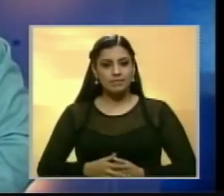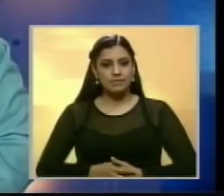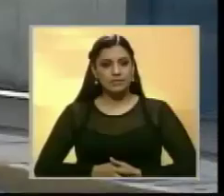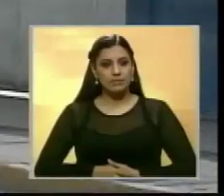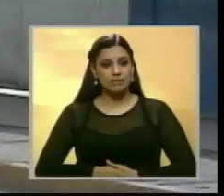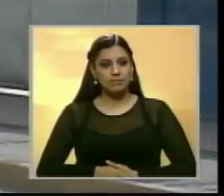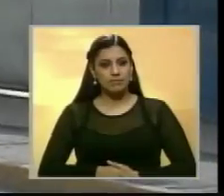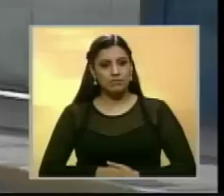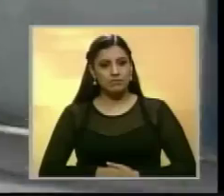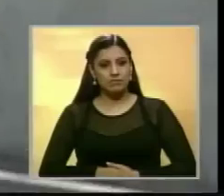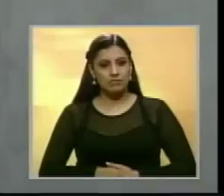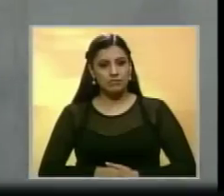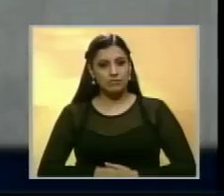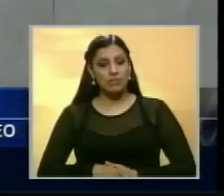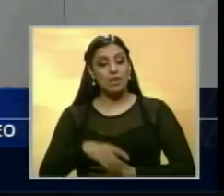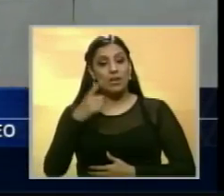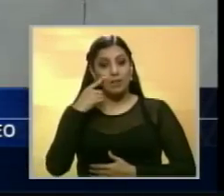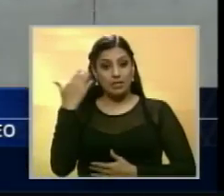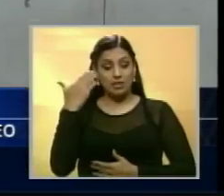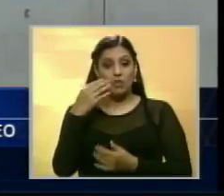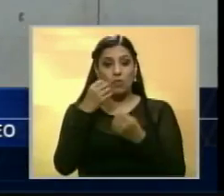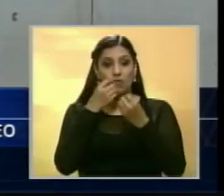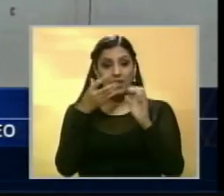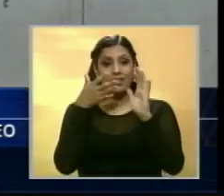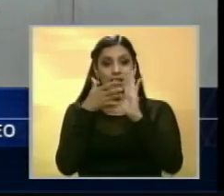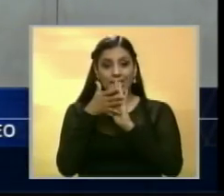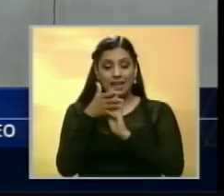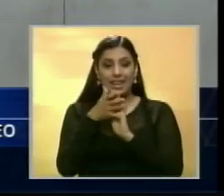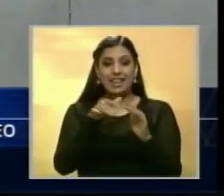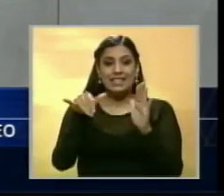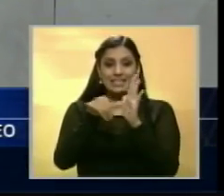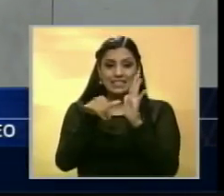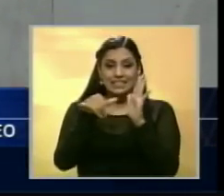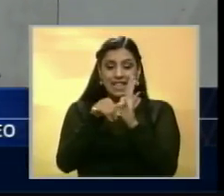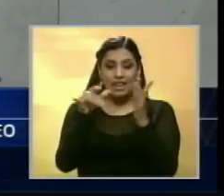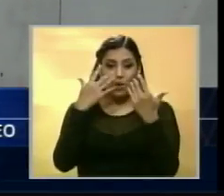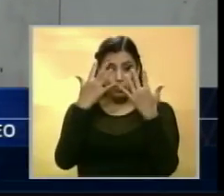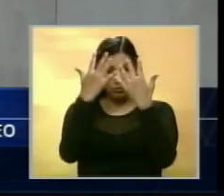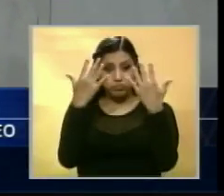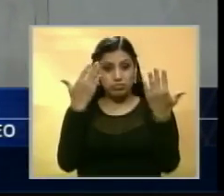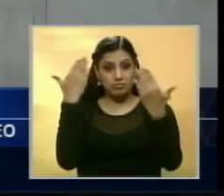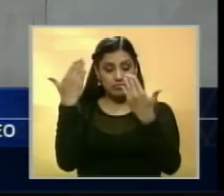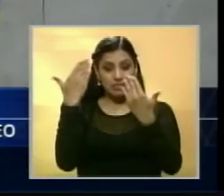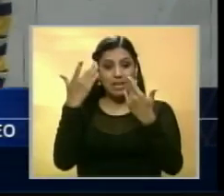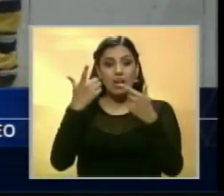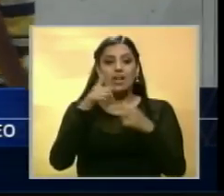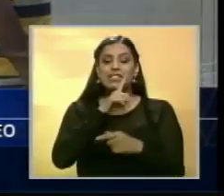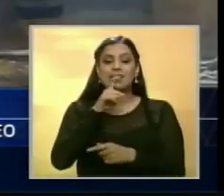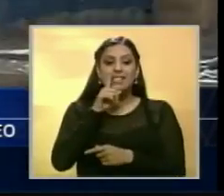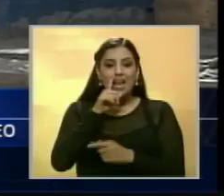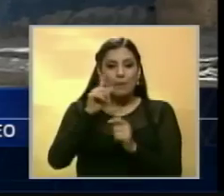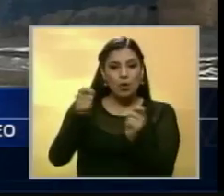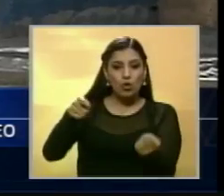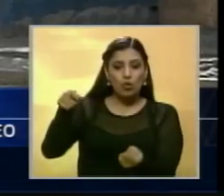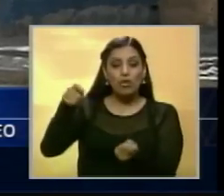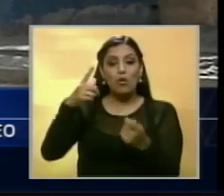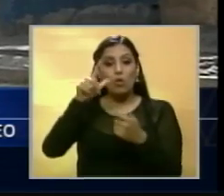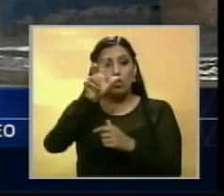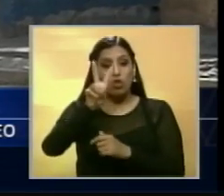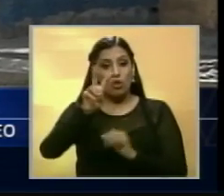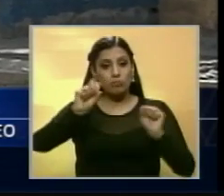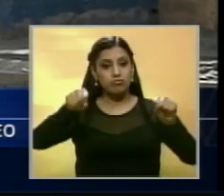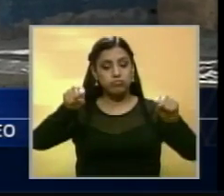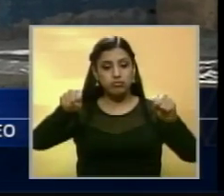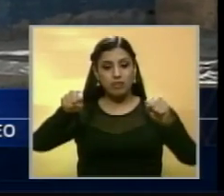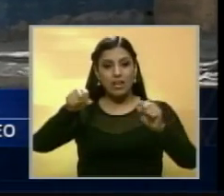amplía. Una fuente extraoficial informó que a las inmediaciones del establecimiento ubicado en el sector El Rodeo llegaron 2